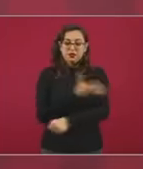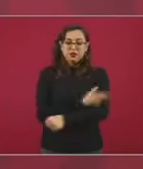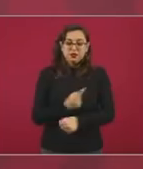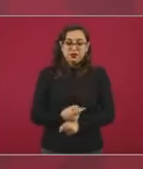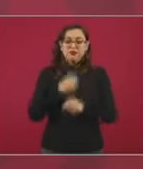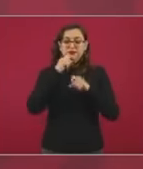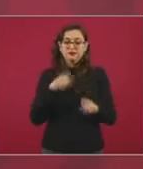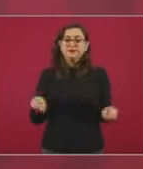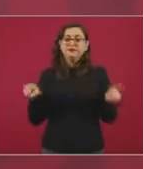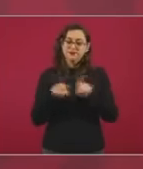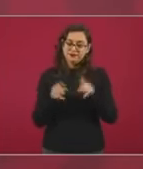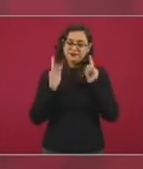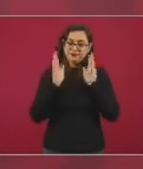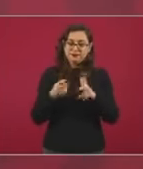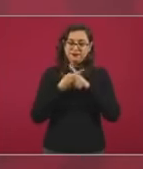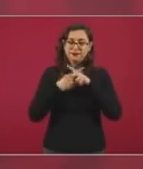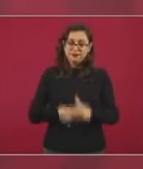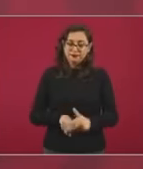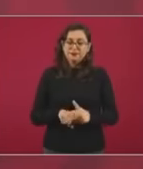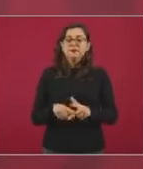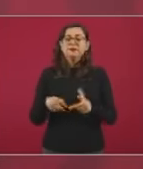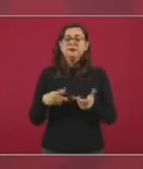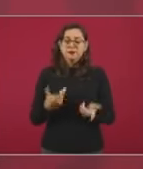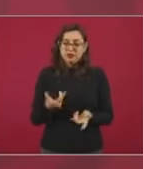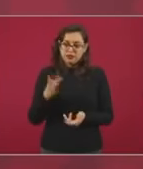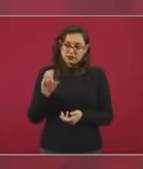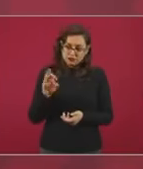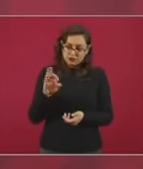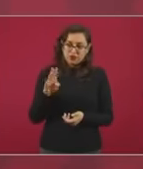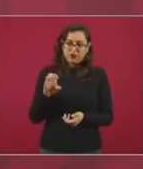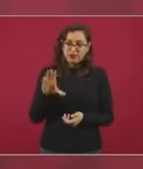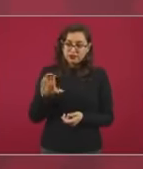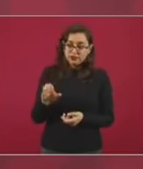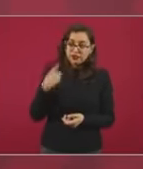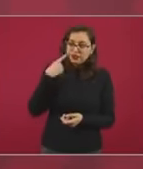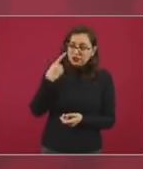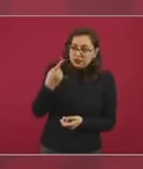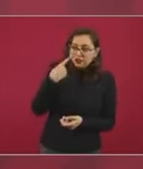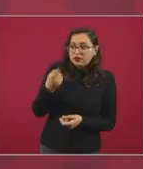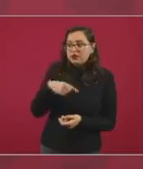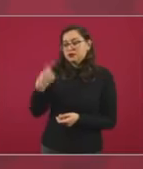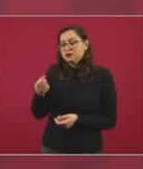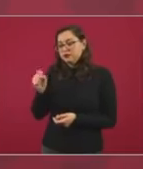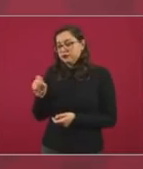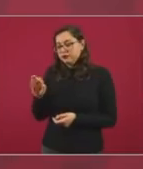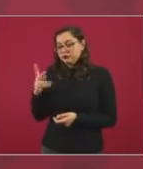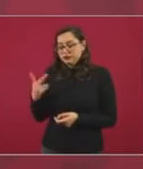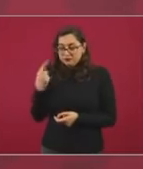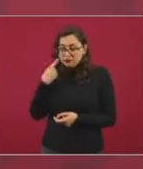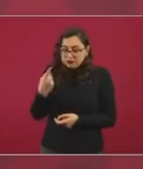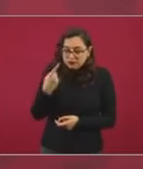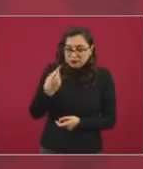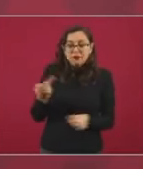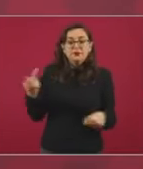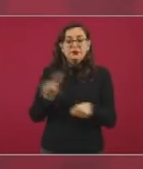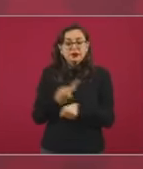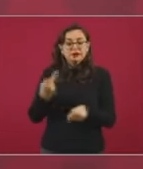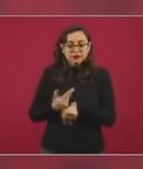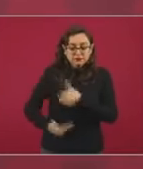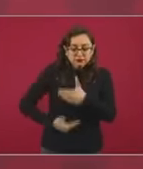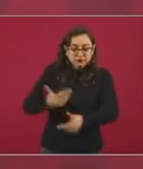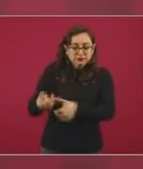y también pues le estamos dando seguimiento a la propia denuncia de la COFESE y acompañamiento con la Secretaría de la Función Pública, además de